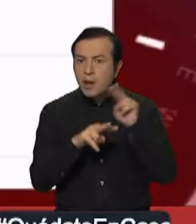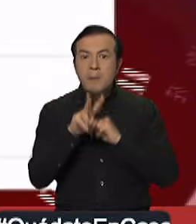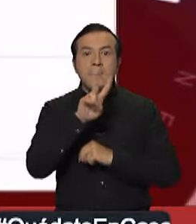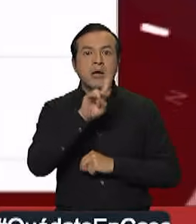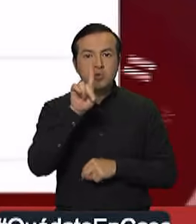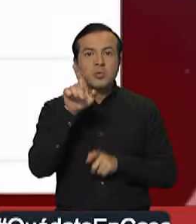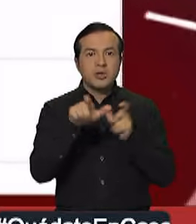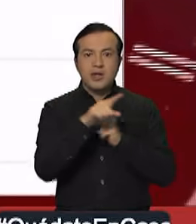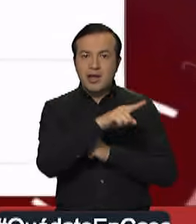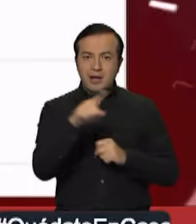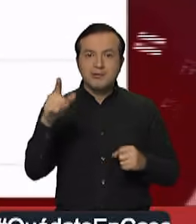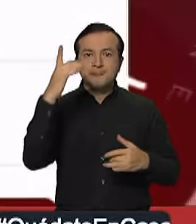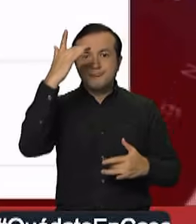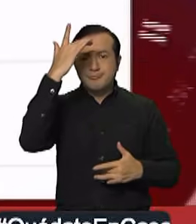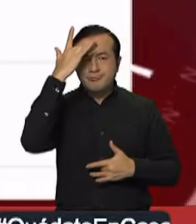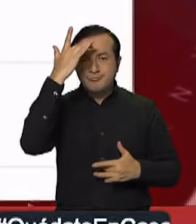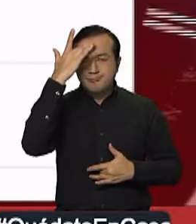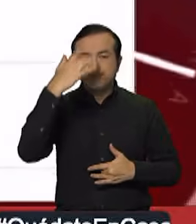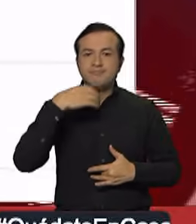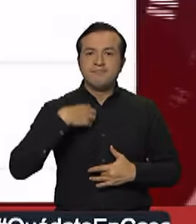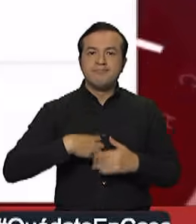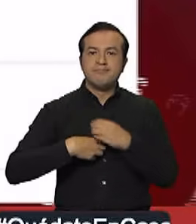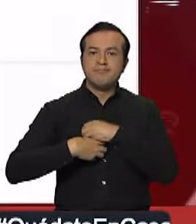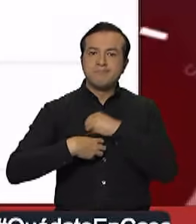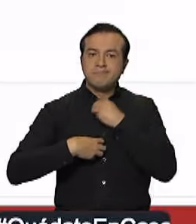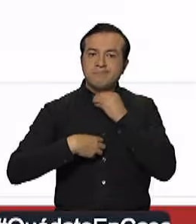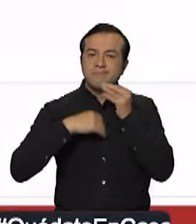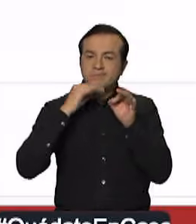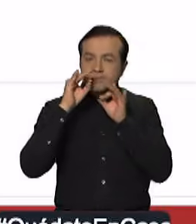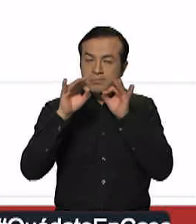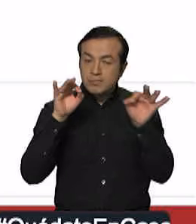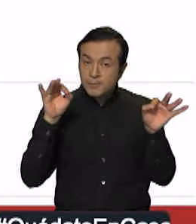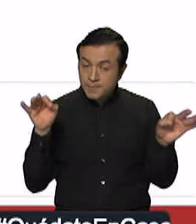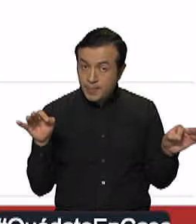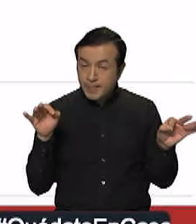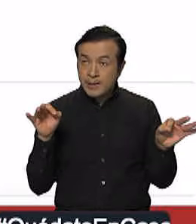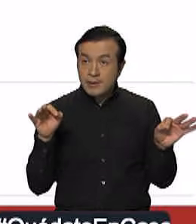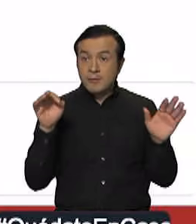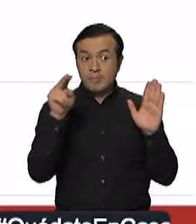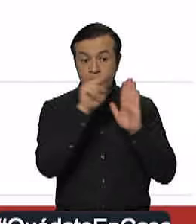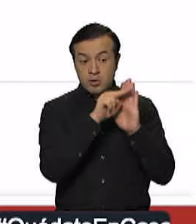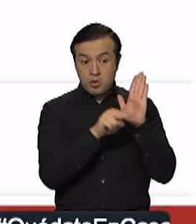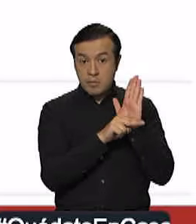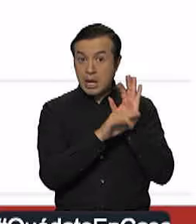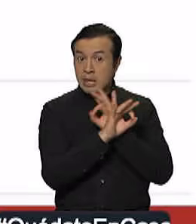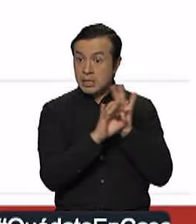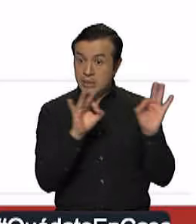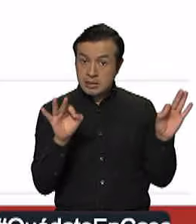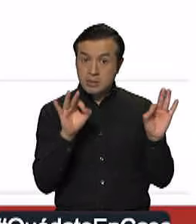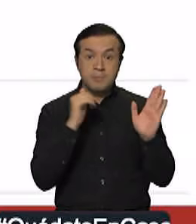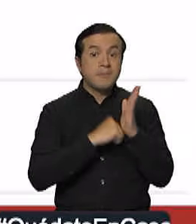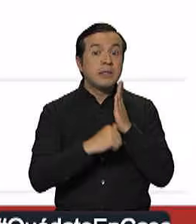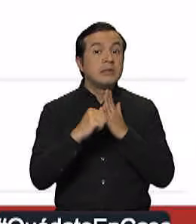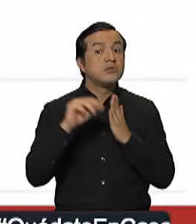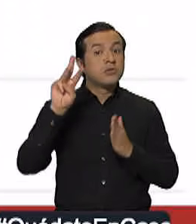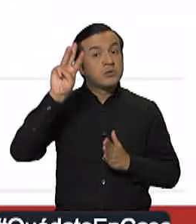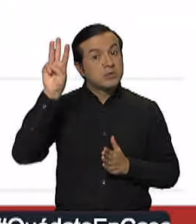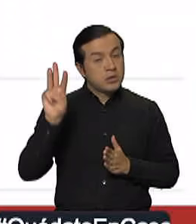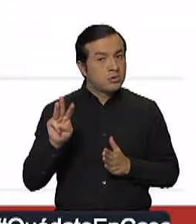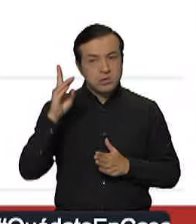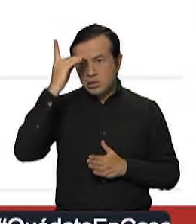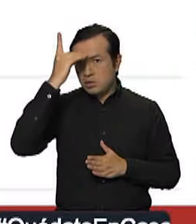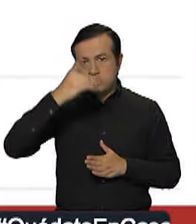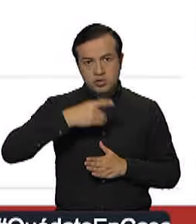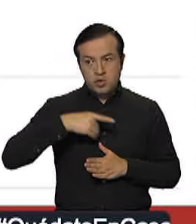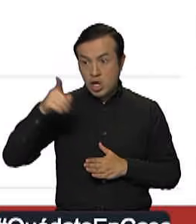de ellos resultaron positivos para COVID-19. Con base en las normas sanitarias, el Ministerio de Salud decidió